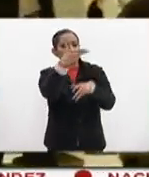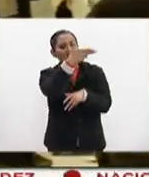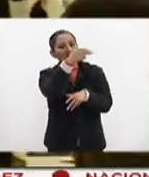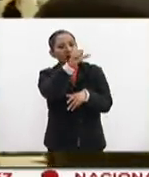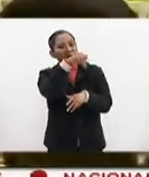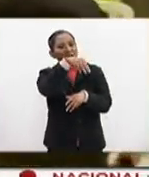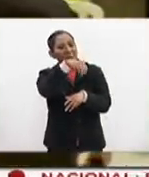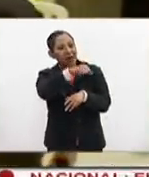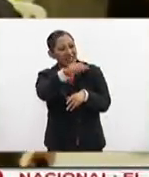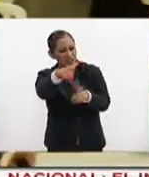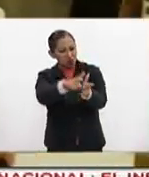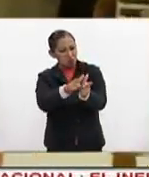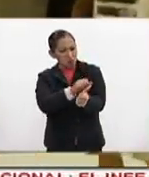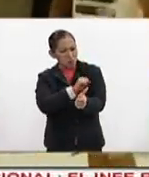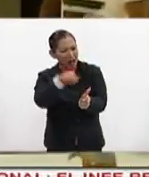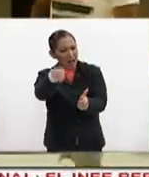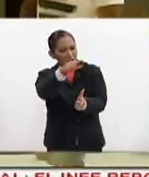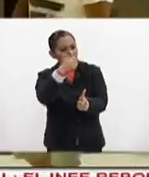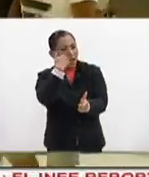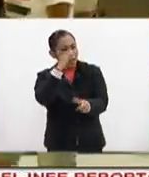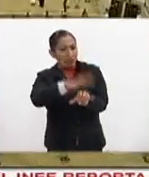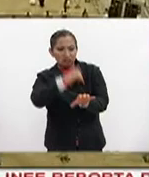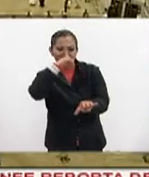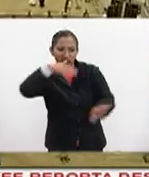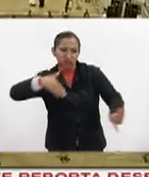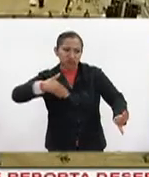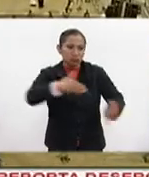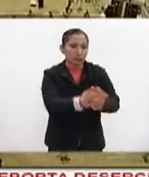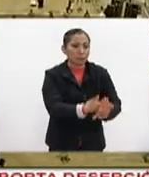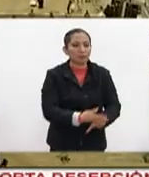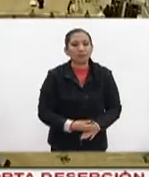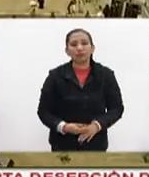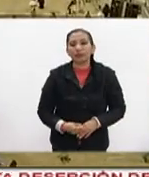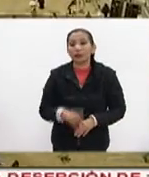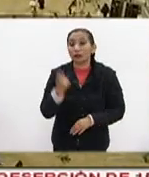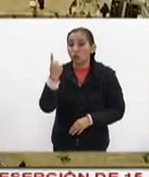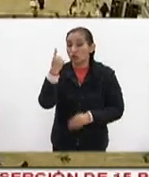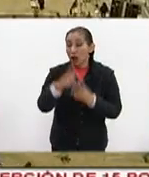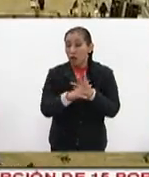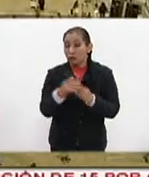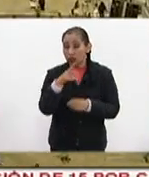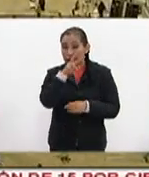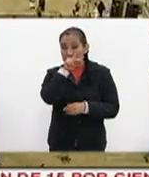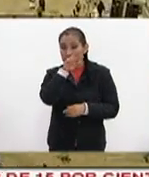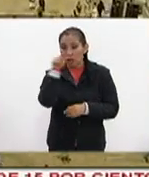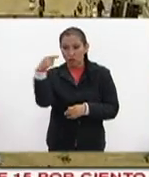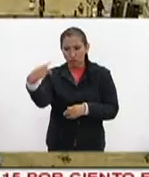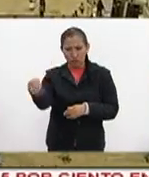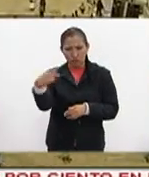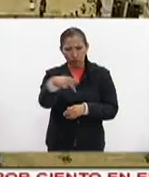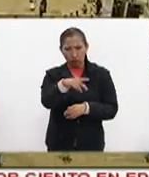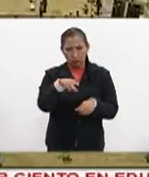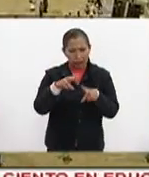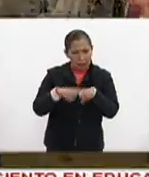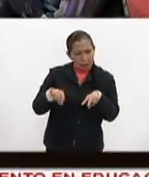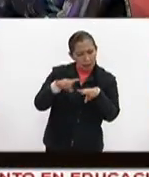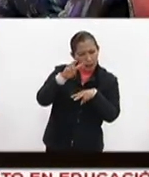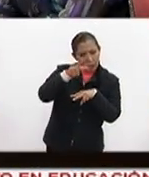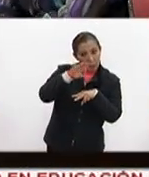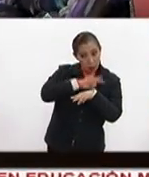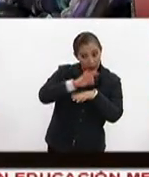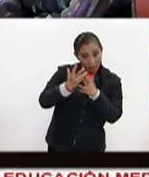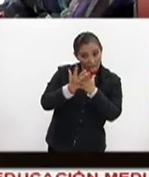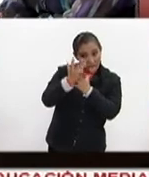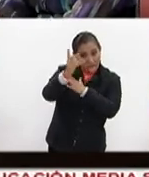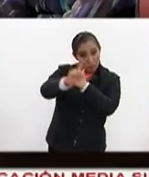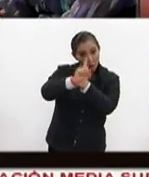Hamas, pues de tornar sus actos un poco más violentos. Ahora, aquí viene lo más preocupante. De acuerdo con sus análisis, ¿esto podría recrudecer